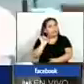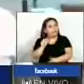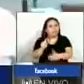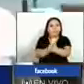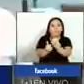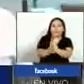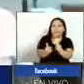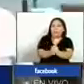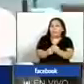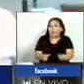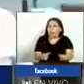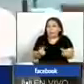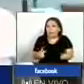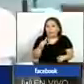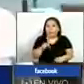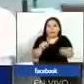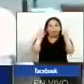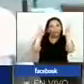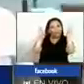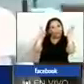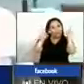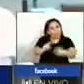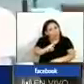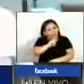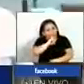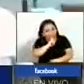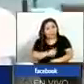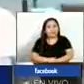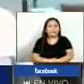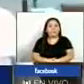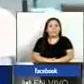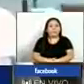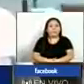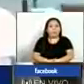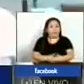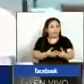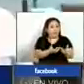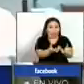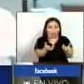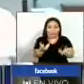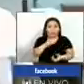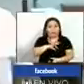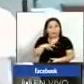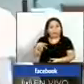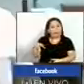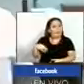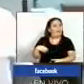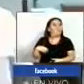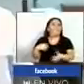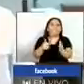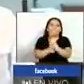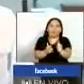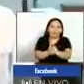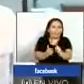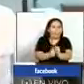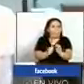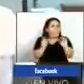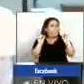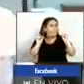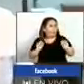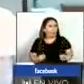inmediato en el tema de hambre. Miles de familias tendrían dificultad en accesar